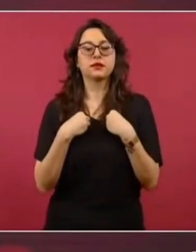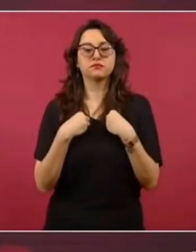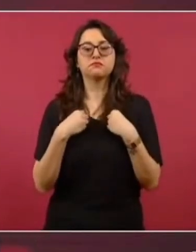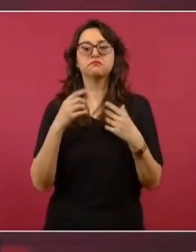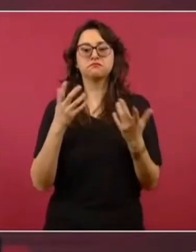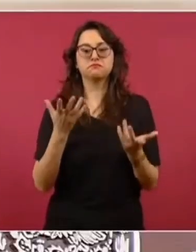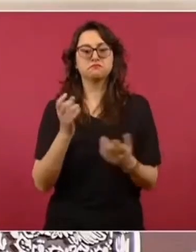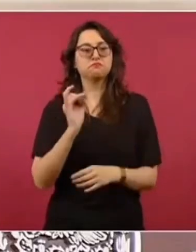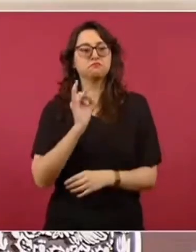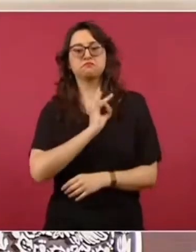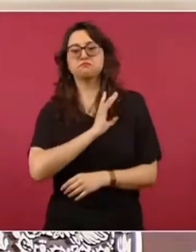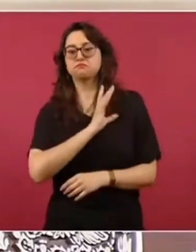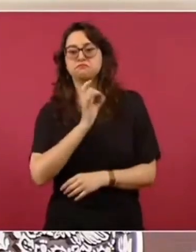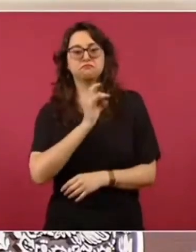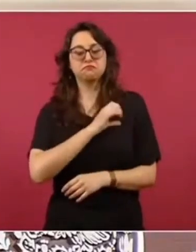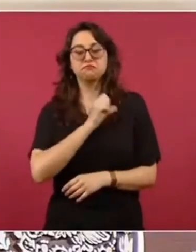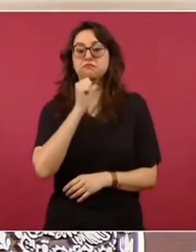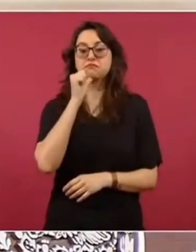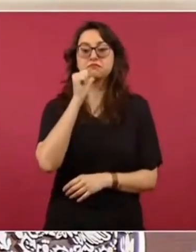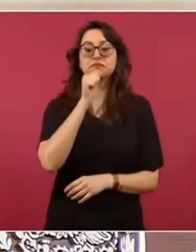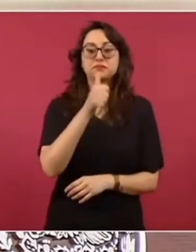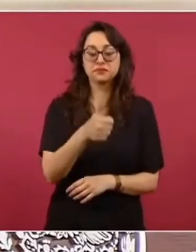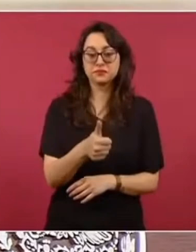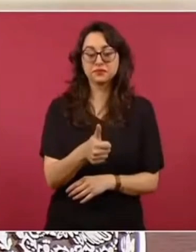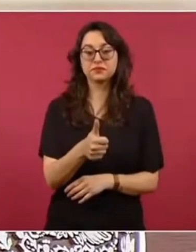sin temores,